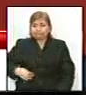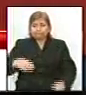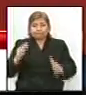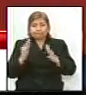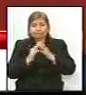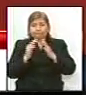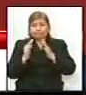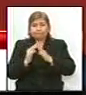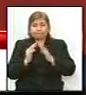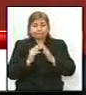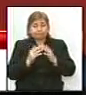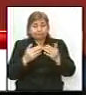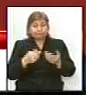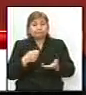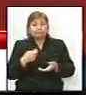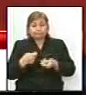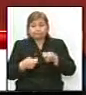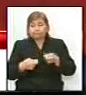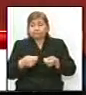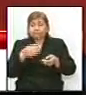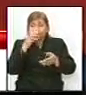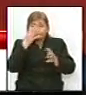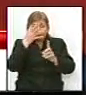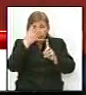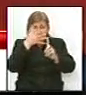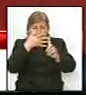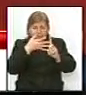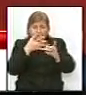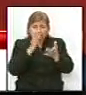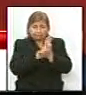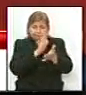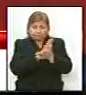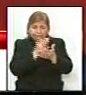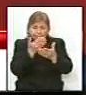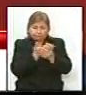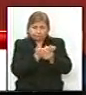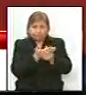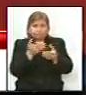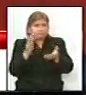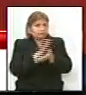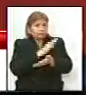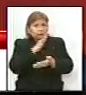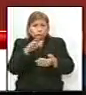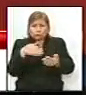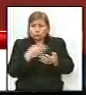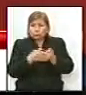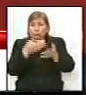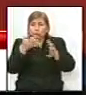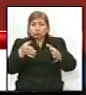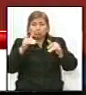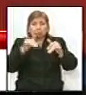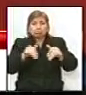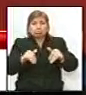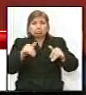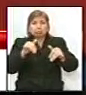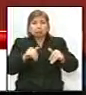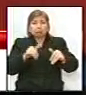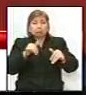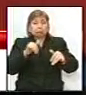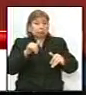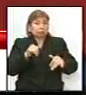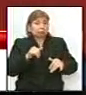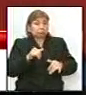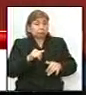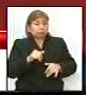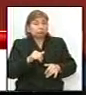había formulado el perfil, el expediente técnico, y ellos lo estaban ahí a punto de